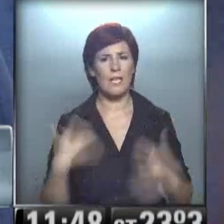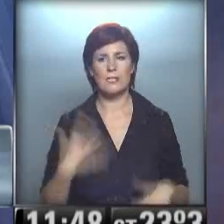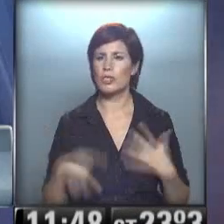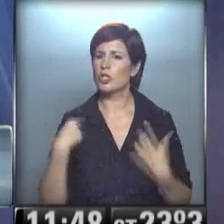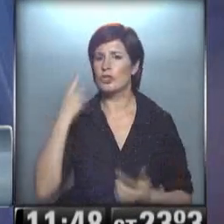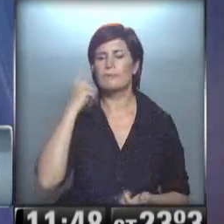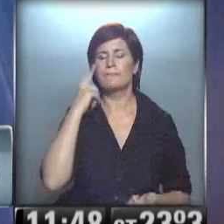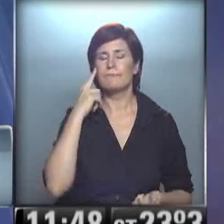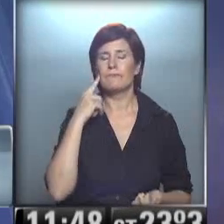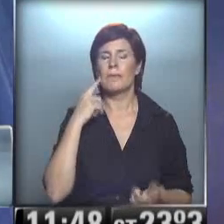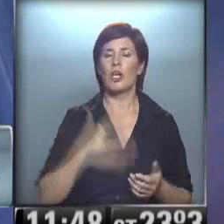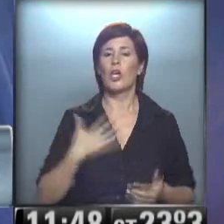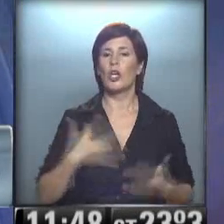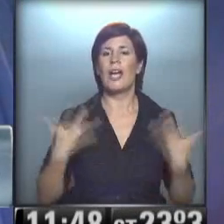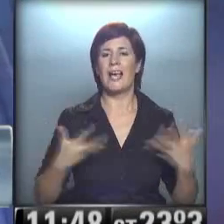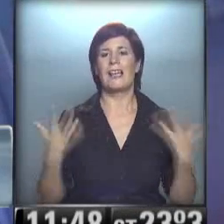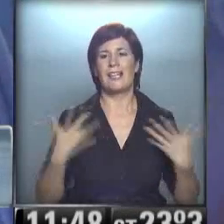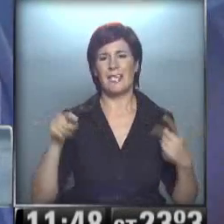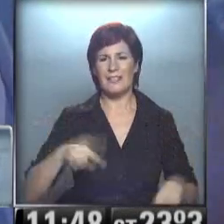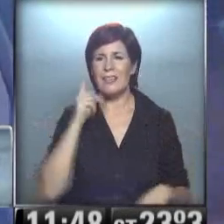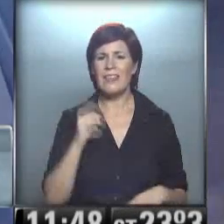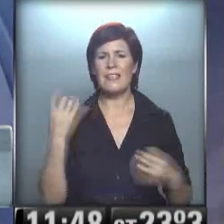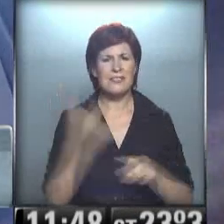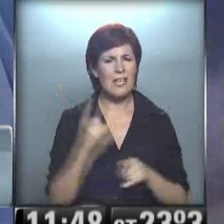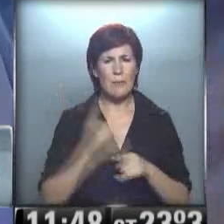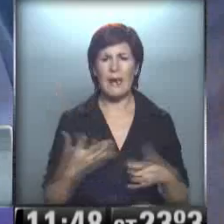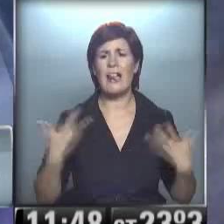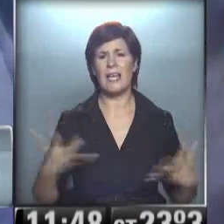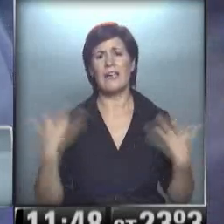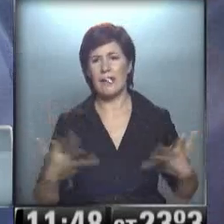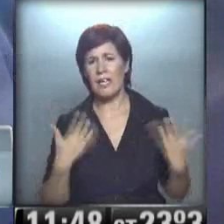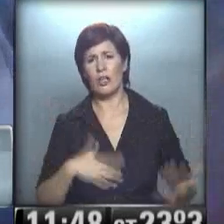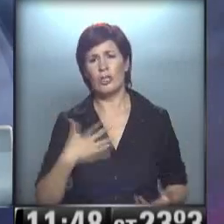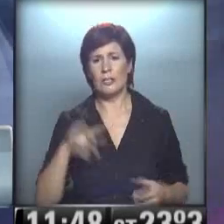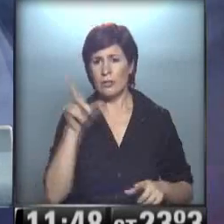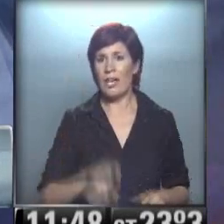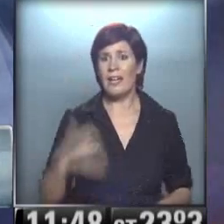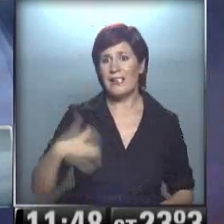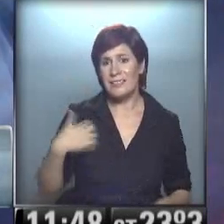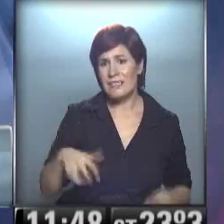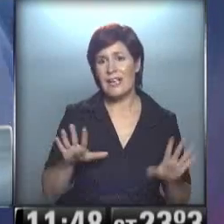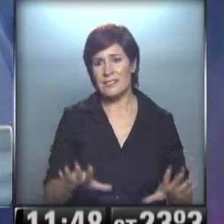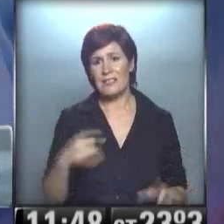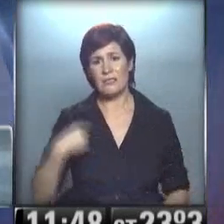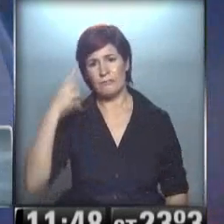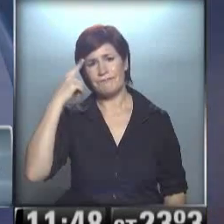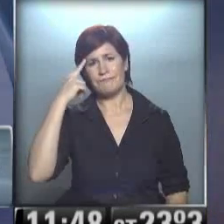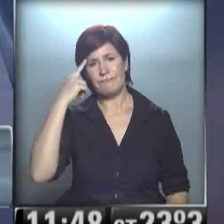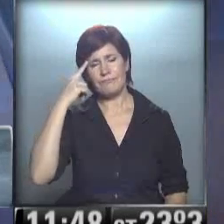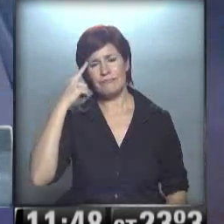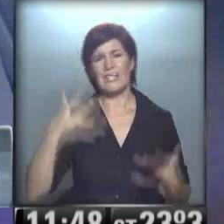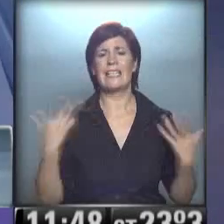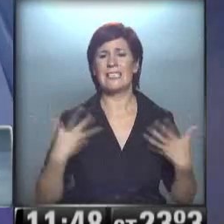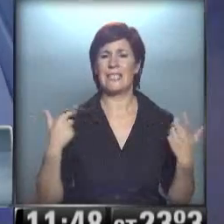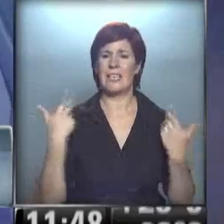muchísima expectativa, con muchísima alegría, porque es un día siempre de alegría, de expectativa. Además es un país que ha recuperado esto, ha recuperado la alegría,